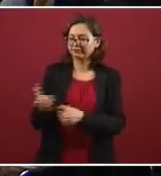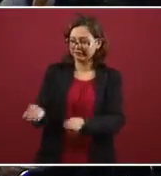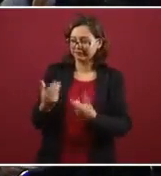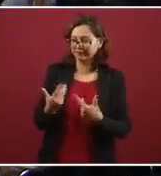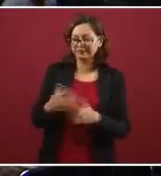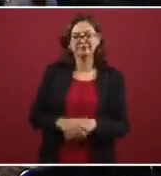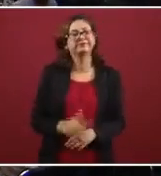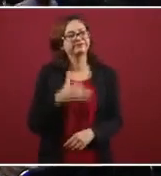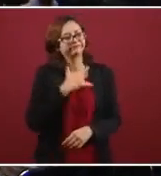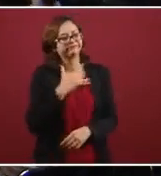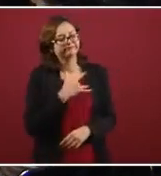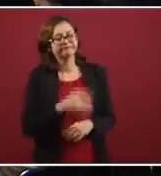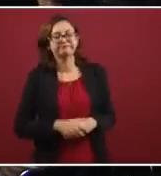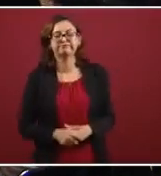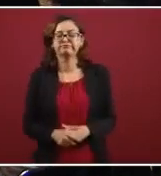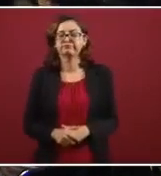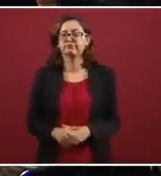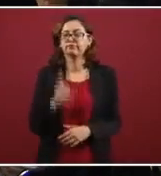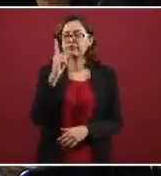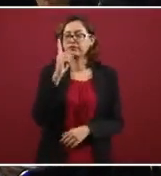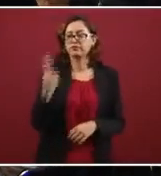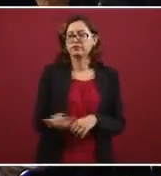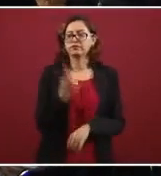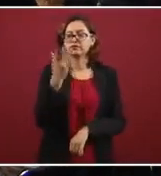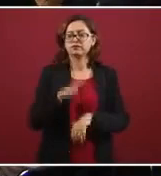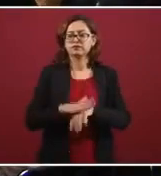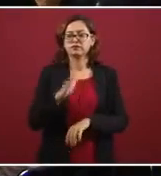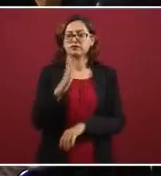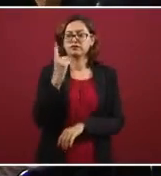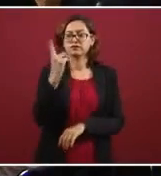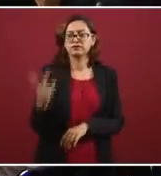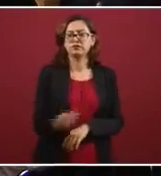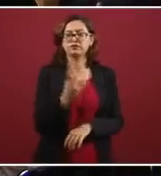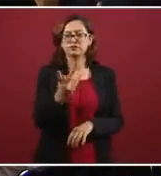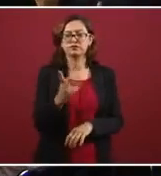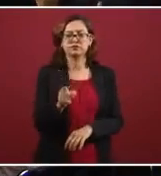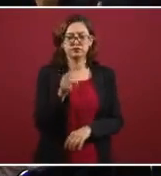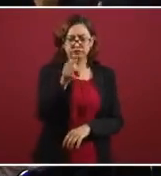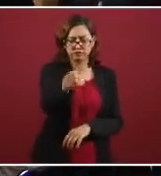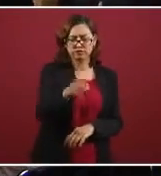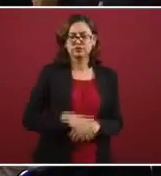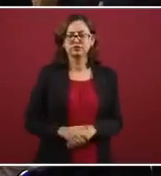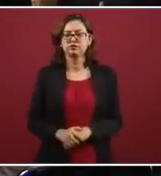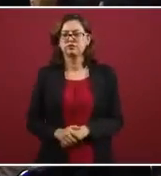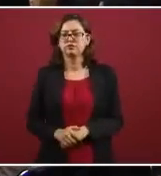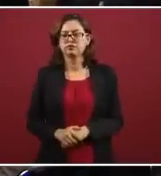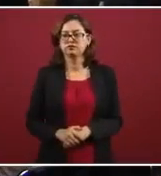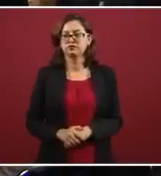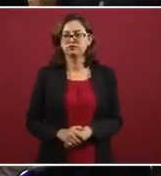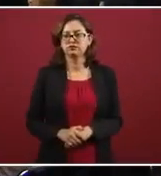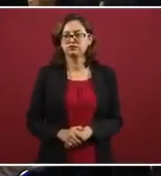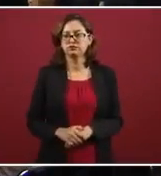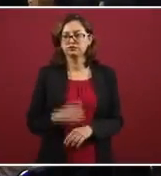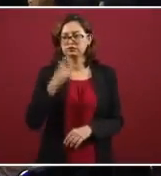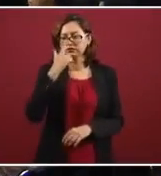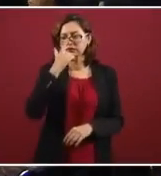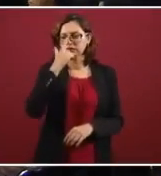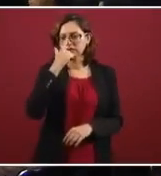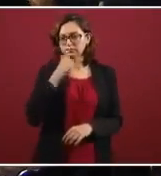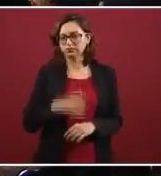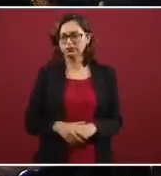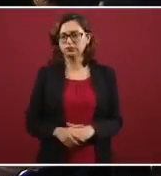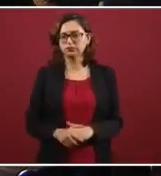Sí. Una más. A ver, adelante, ya te paraste.